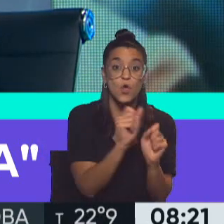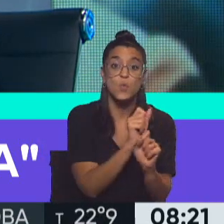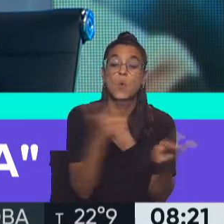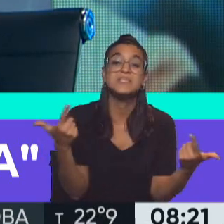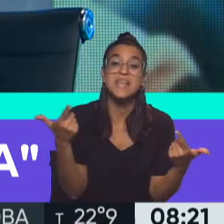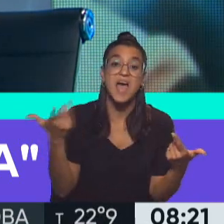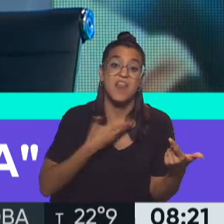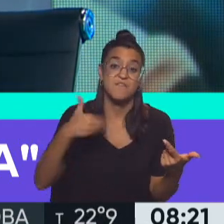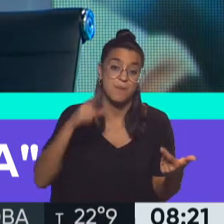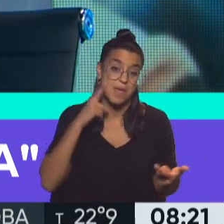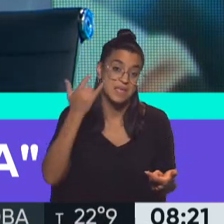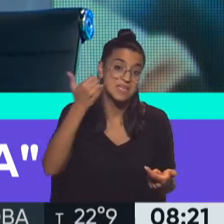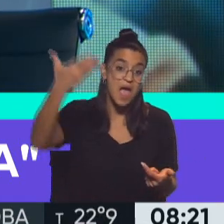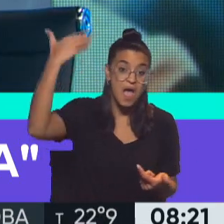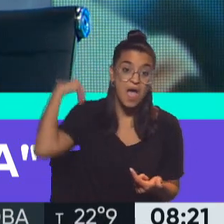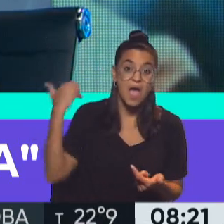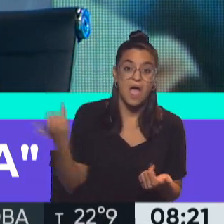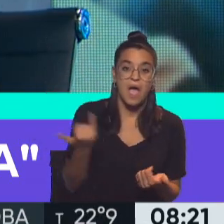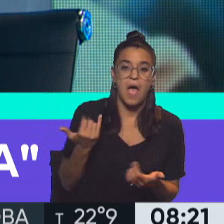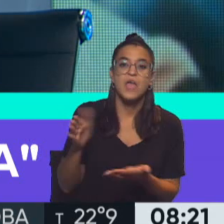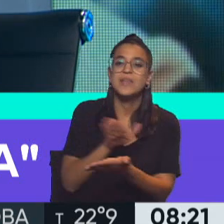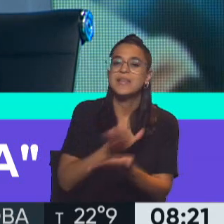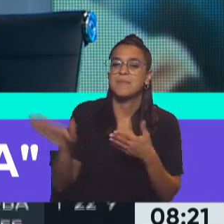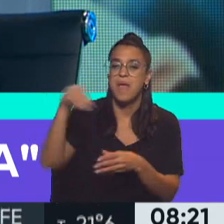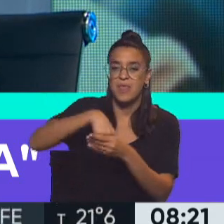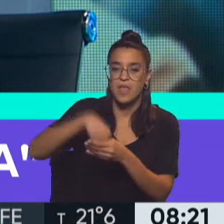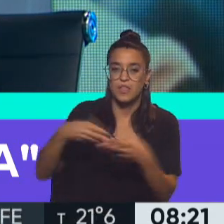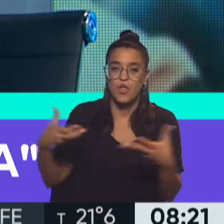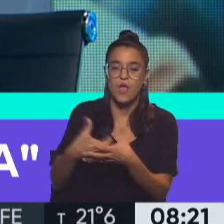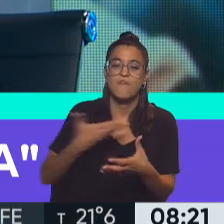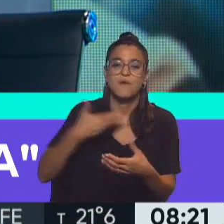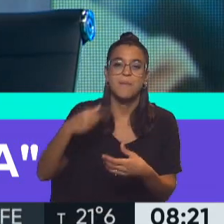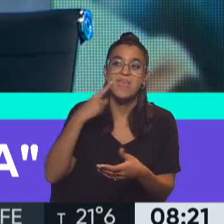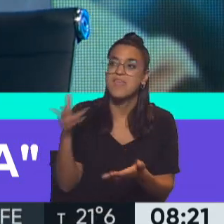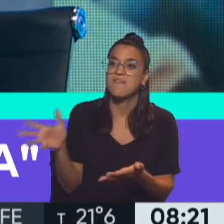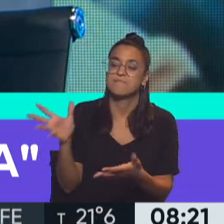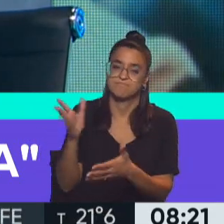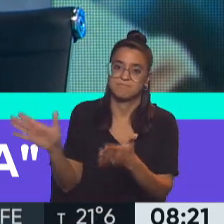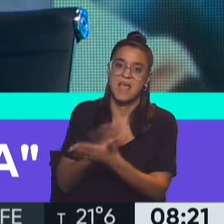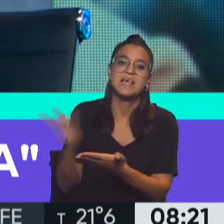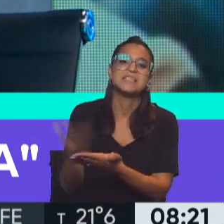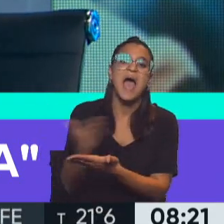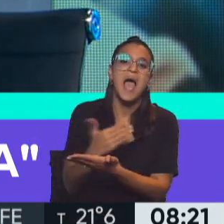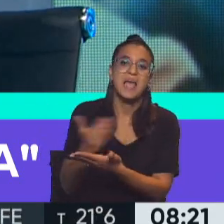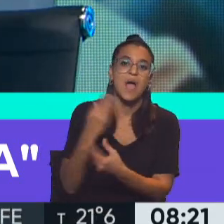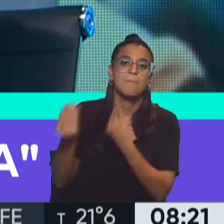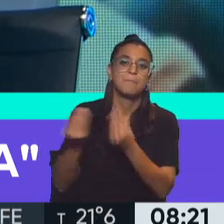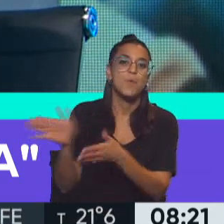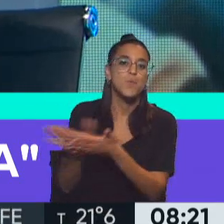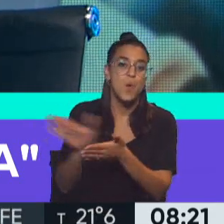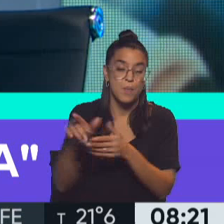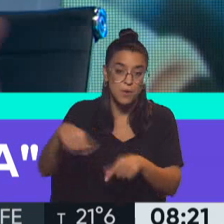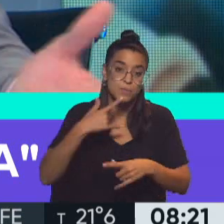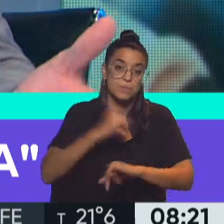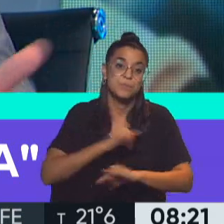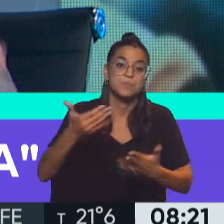fondo. Es decir, ya hicieron cierta depuración interna, decir, che, eso fue un error. Y de hecho tienen una revisión crítica y probablemente